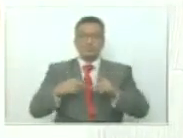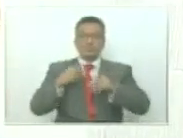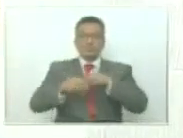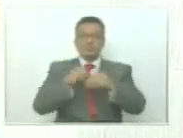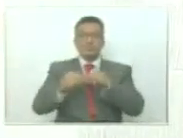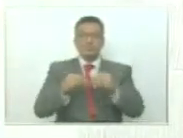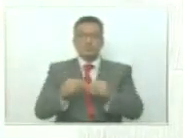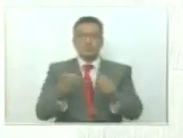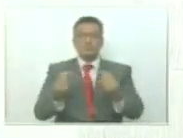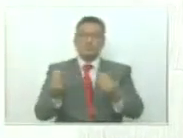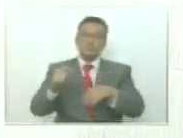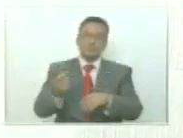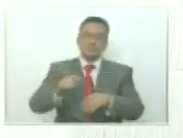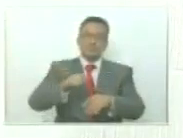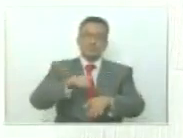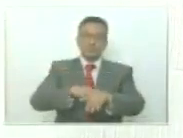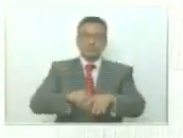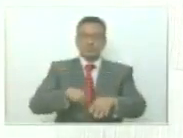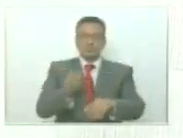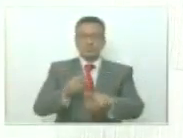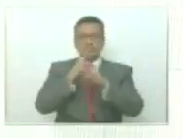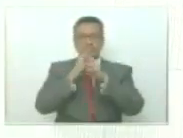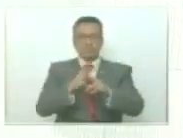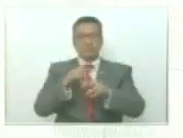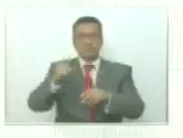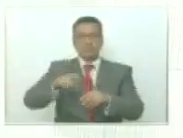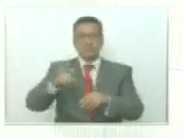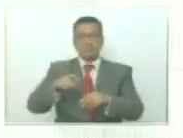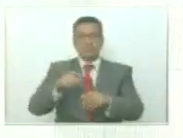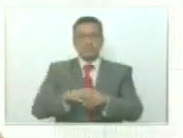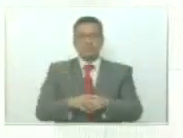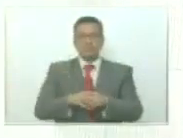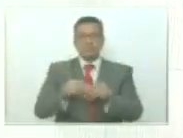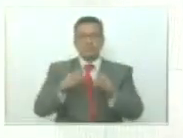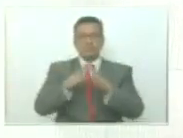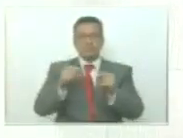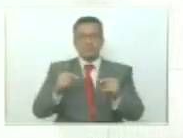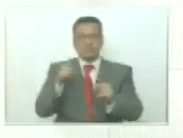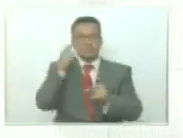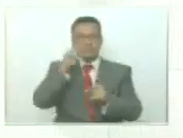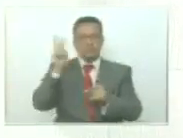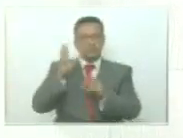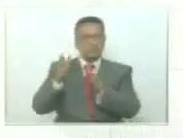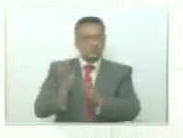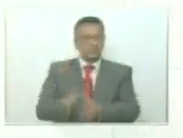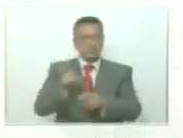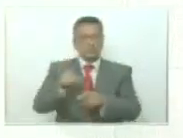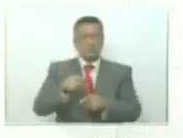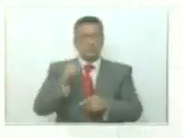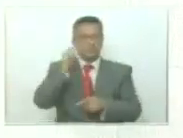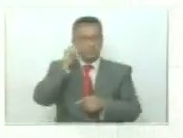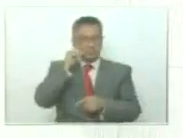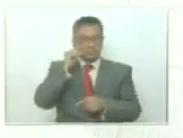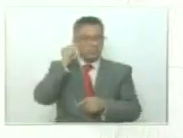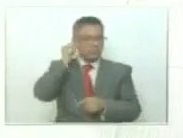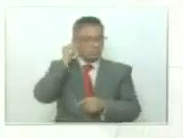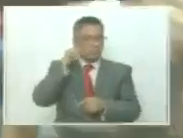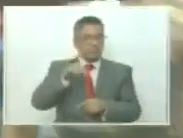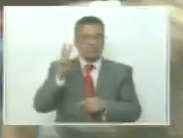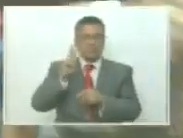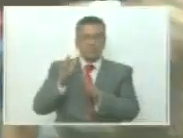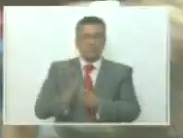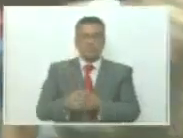hacerlos más accesibles y que respondan a las necesidades de todos los venezolanos y todas las